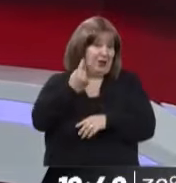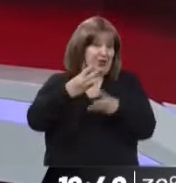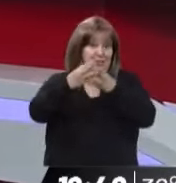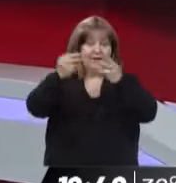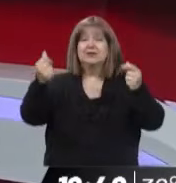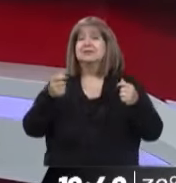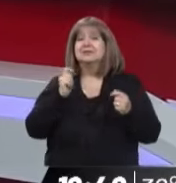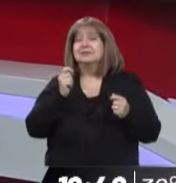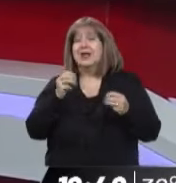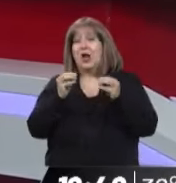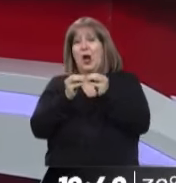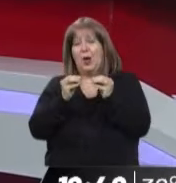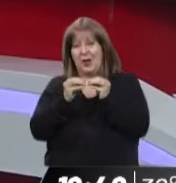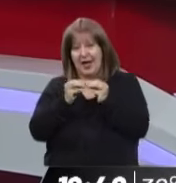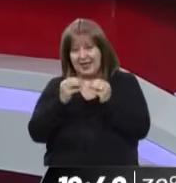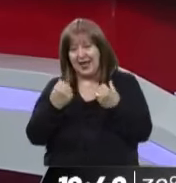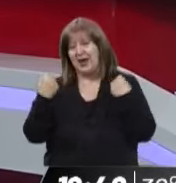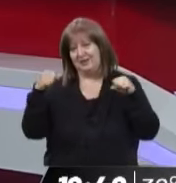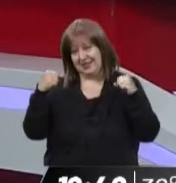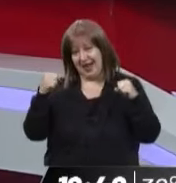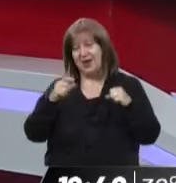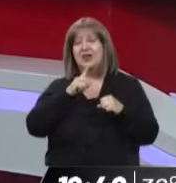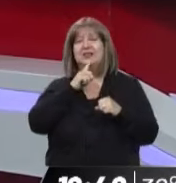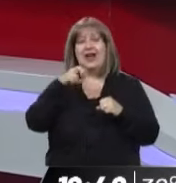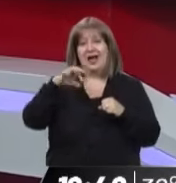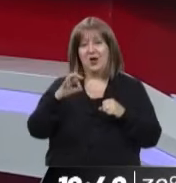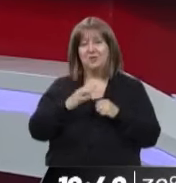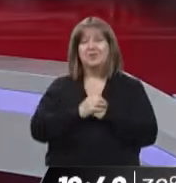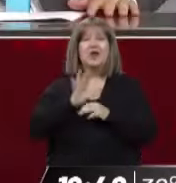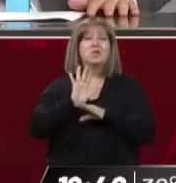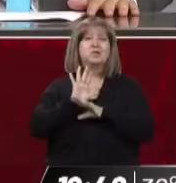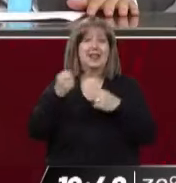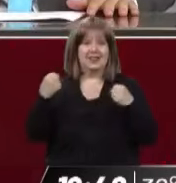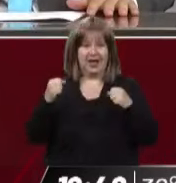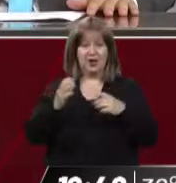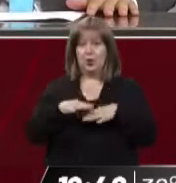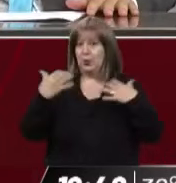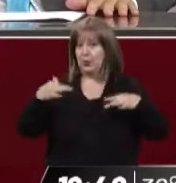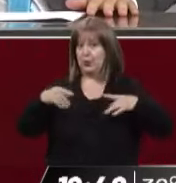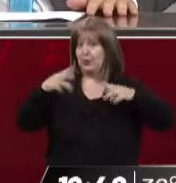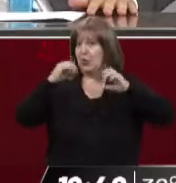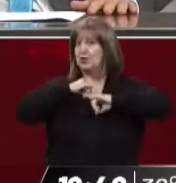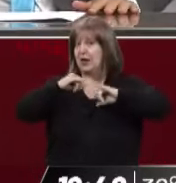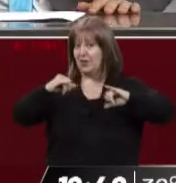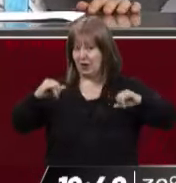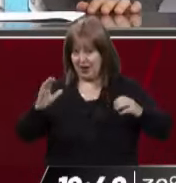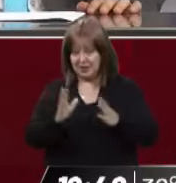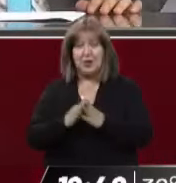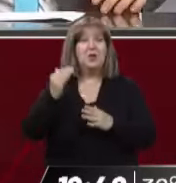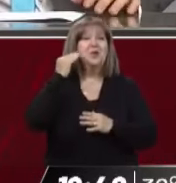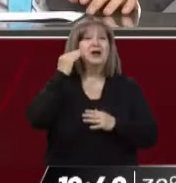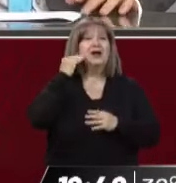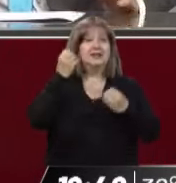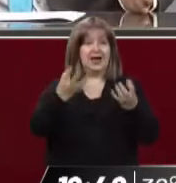Llega el señor sobre la última recta a traernos deportes. Cargado hoy, ¿eh? Sí, total. Cargadísimo. ¿Cómo le va, chicos? No, hola, muy bien.